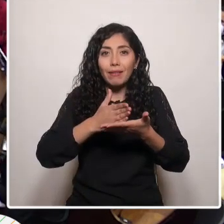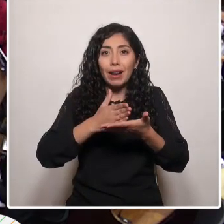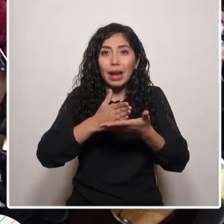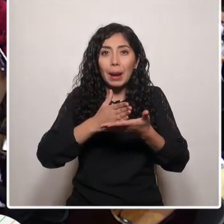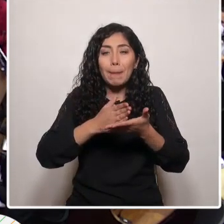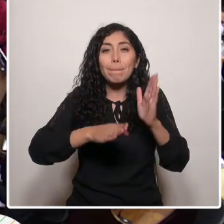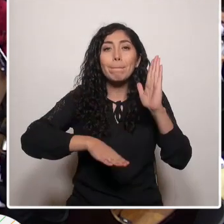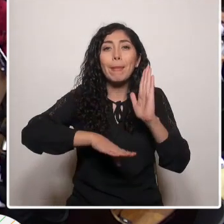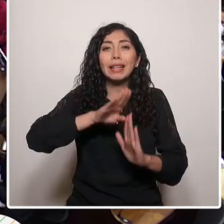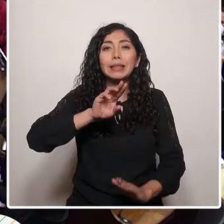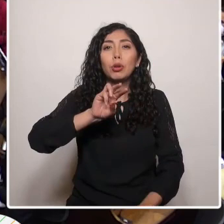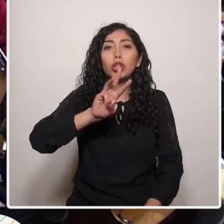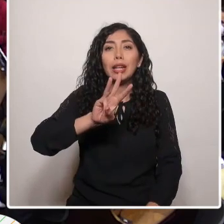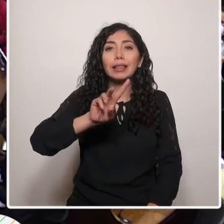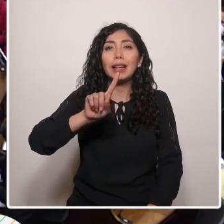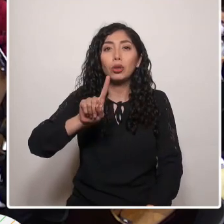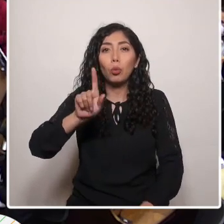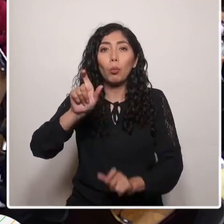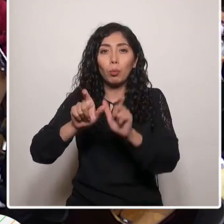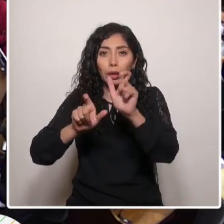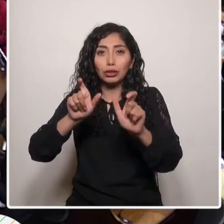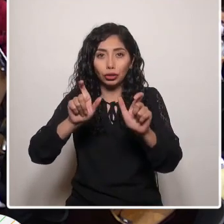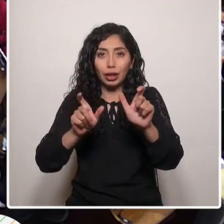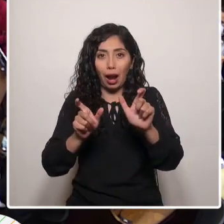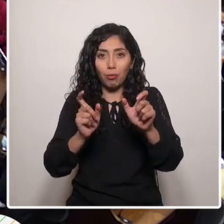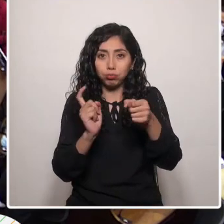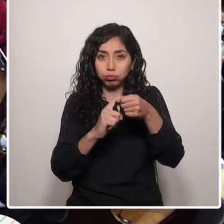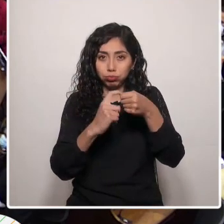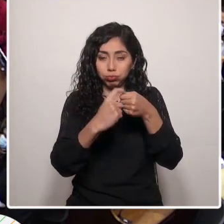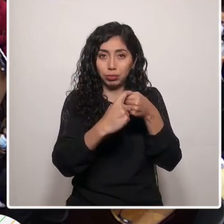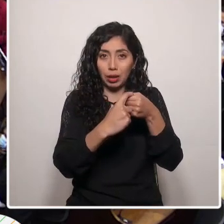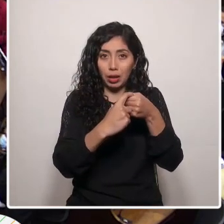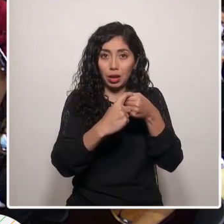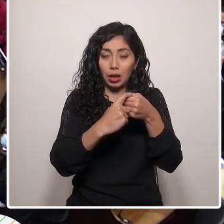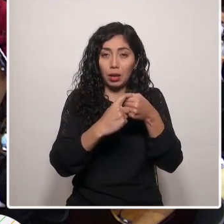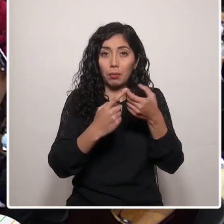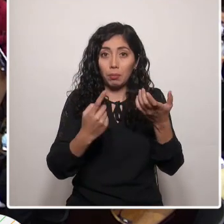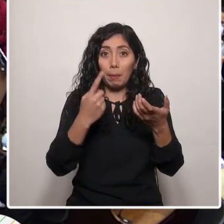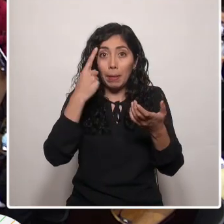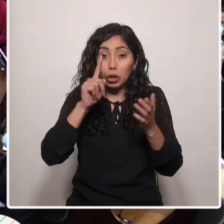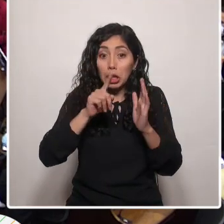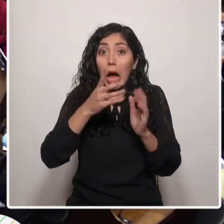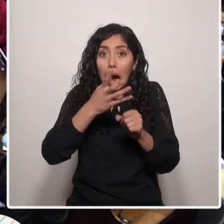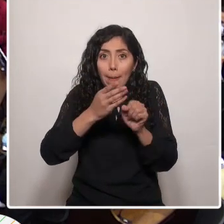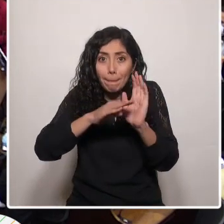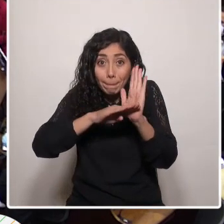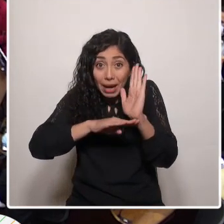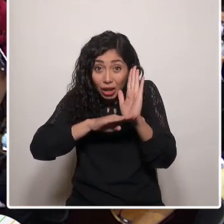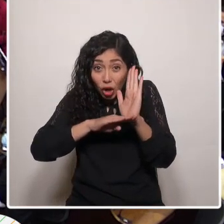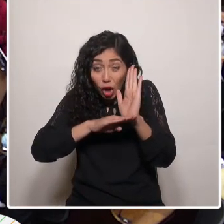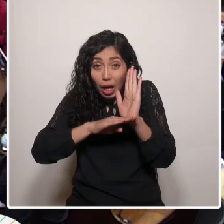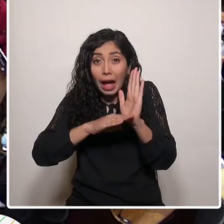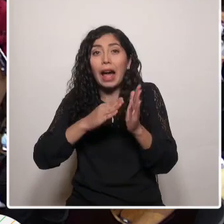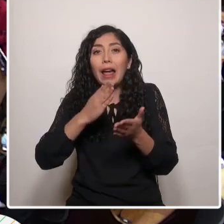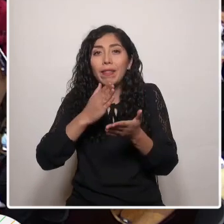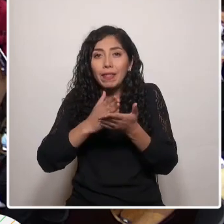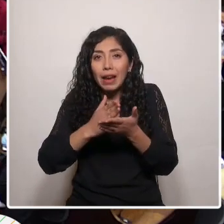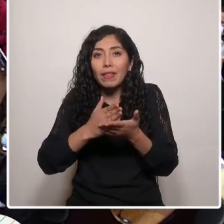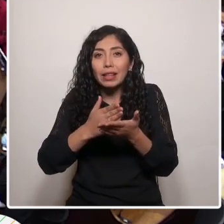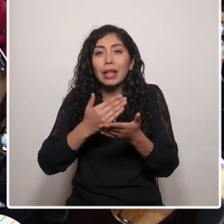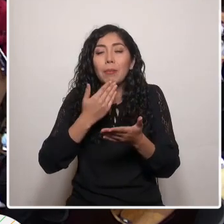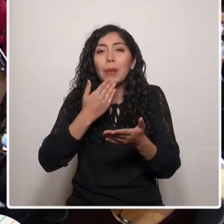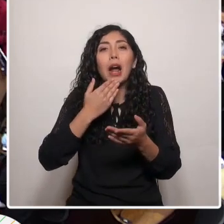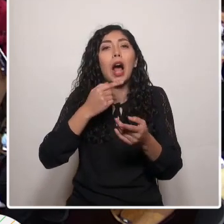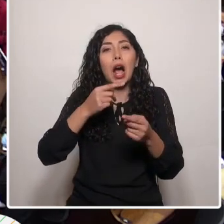de 31 convencionales, pueden ser menos, ¿cierto? No obstante, para que sean menos, tiene que haber un acto previo, que es el segundo llamado. Así que a mí